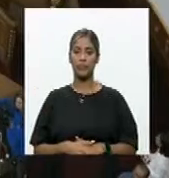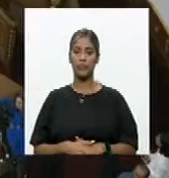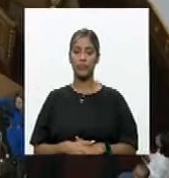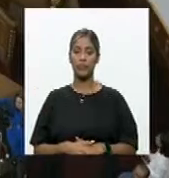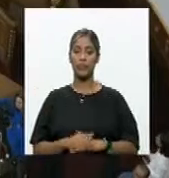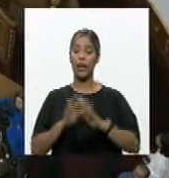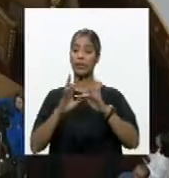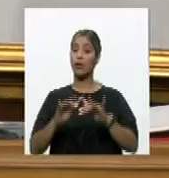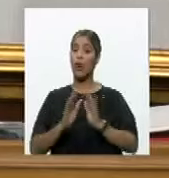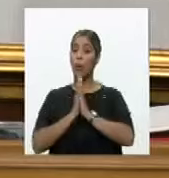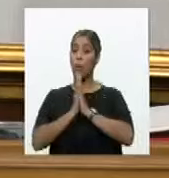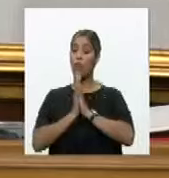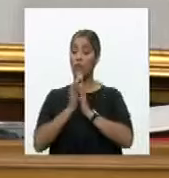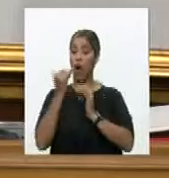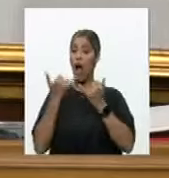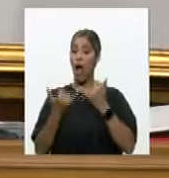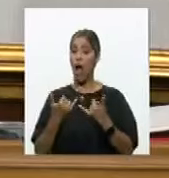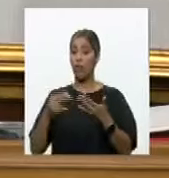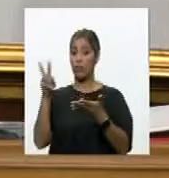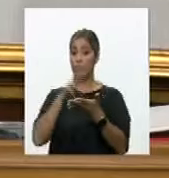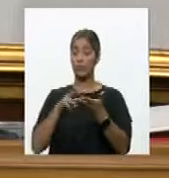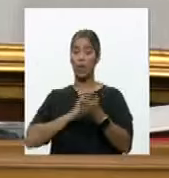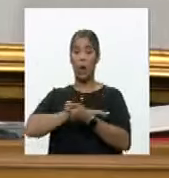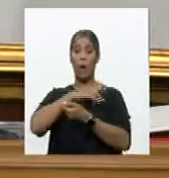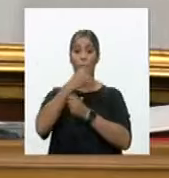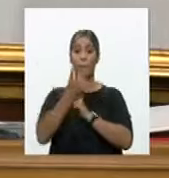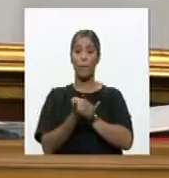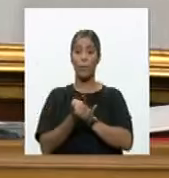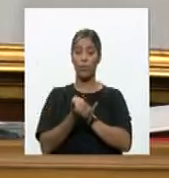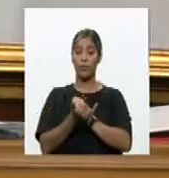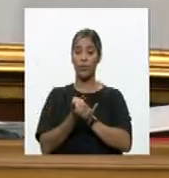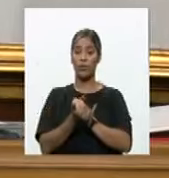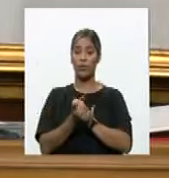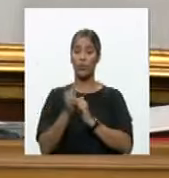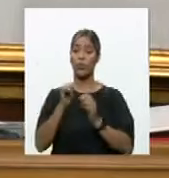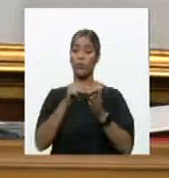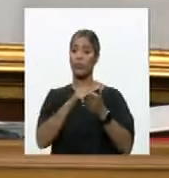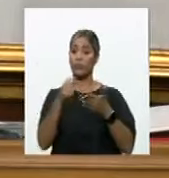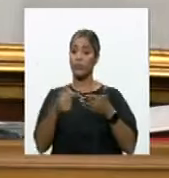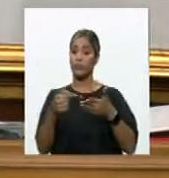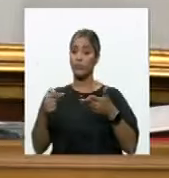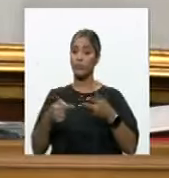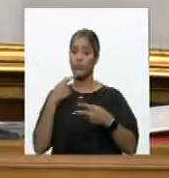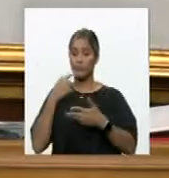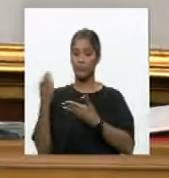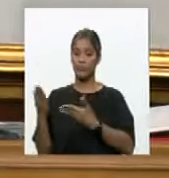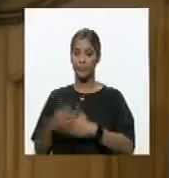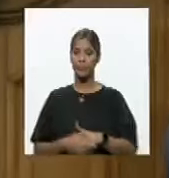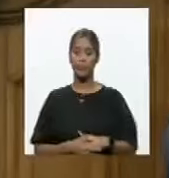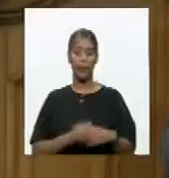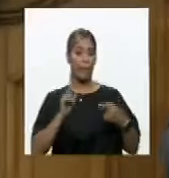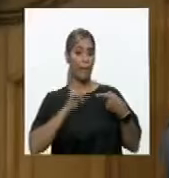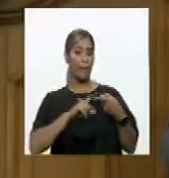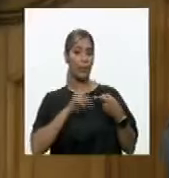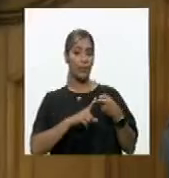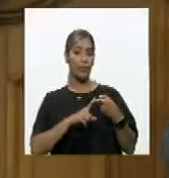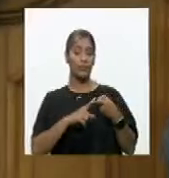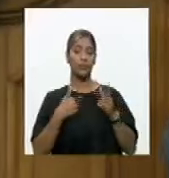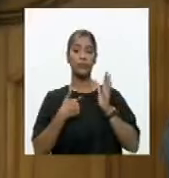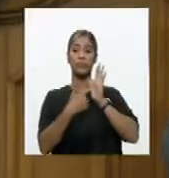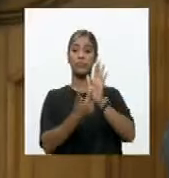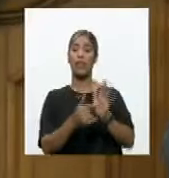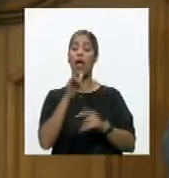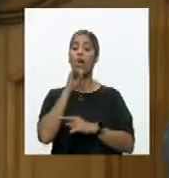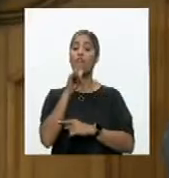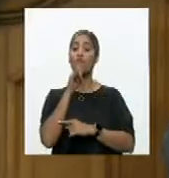Ciudadana secretaria, por favor, sírvase a dar lectura al proyecto de orden del día de hoy. Primero, presentación